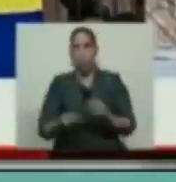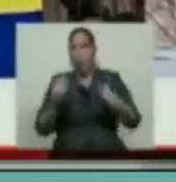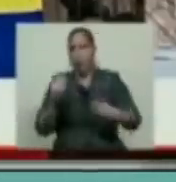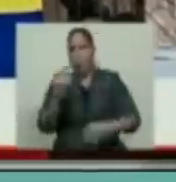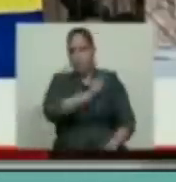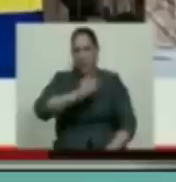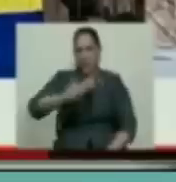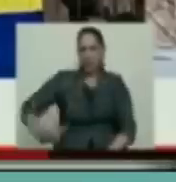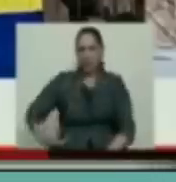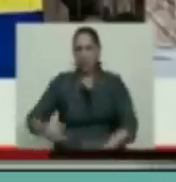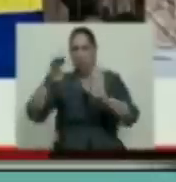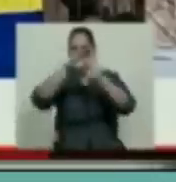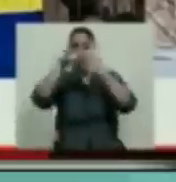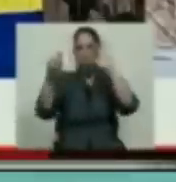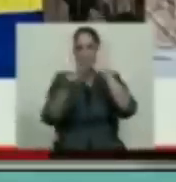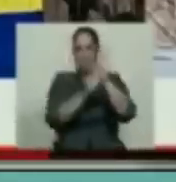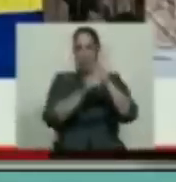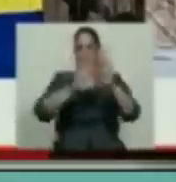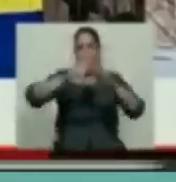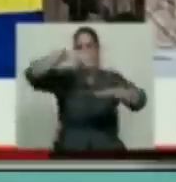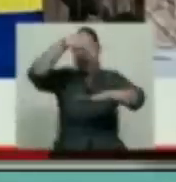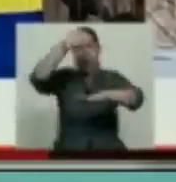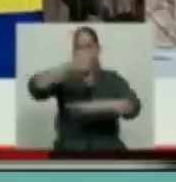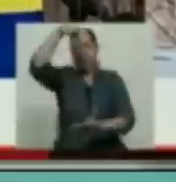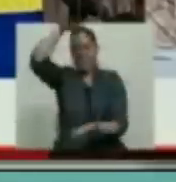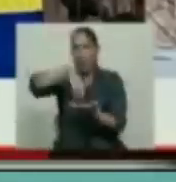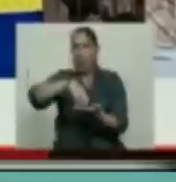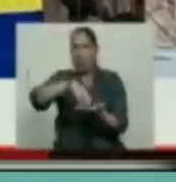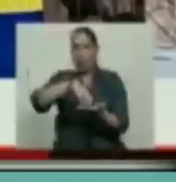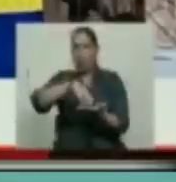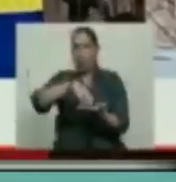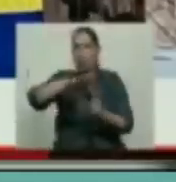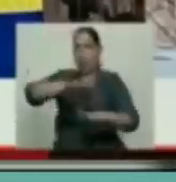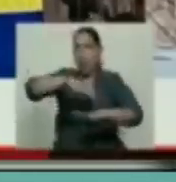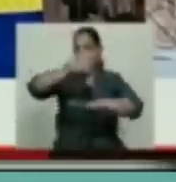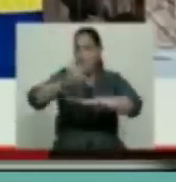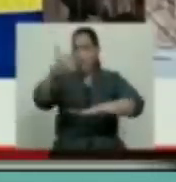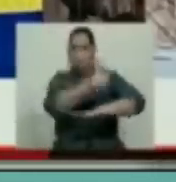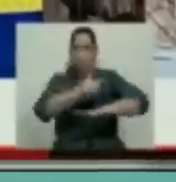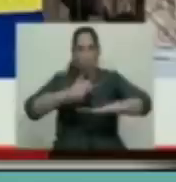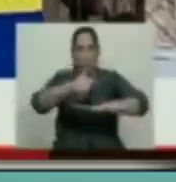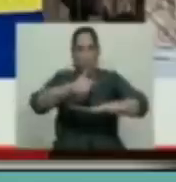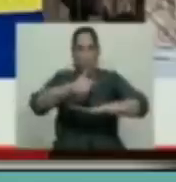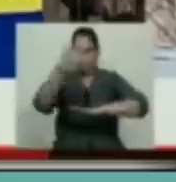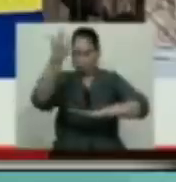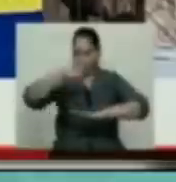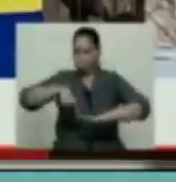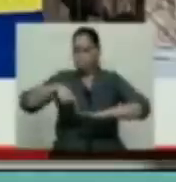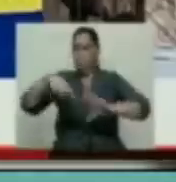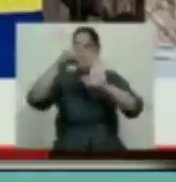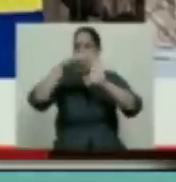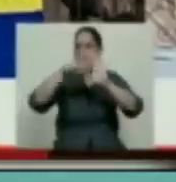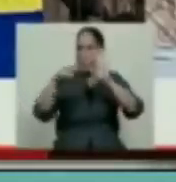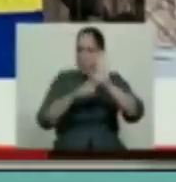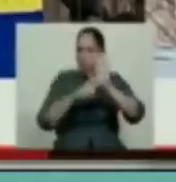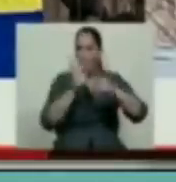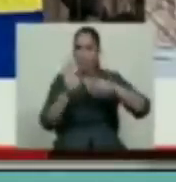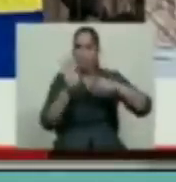la mayor cantidad de ingresos que entran a Venezuela, o sea, todos los ingresos son por petróleo. 96% del dinero que entra a Venezuela es por